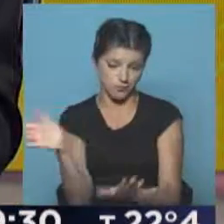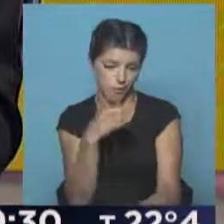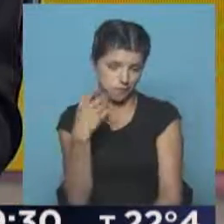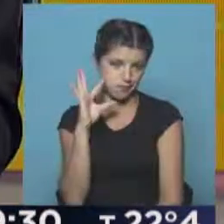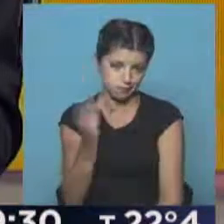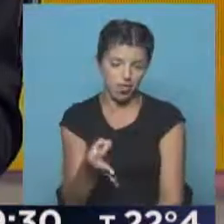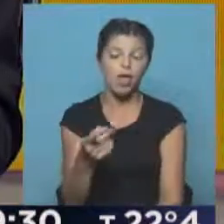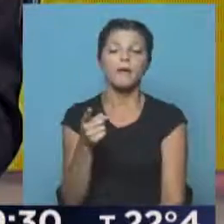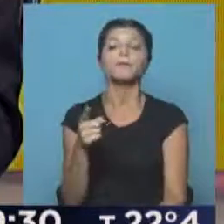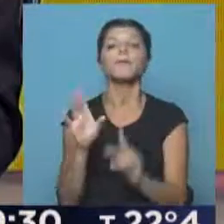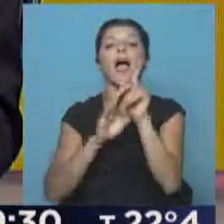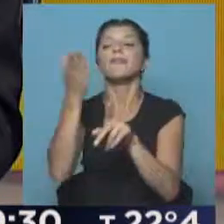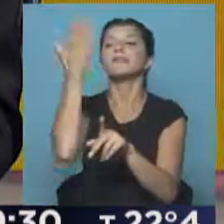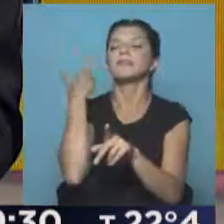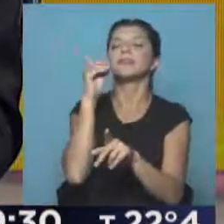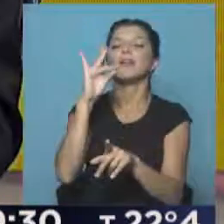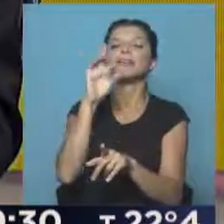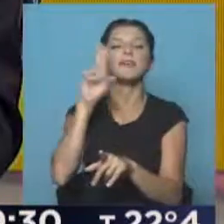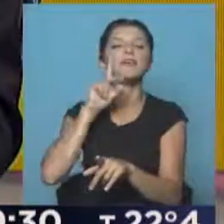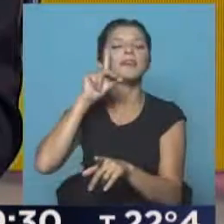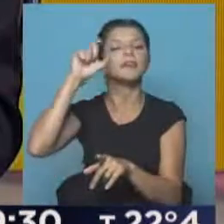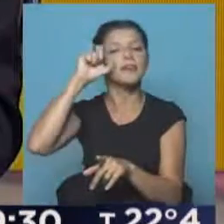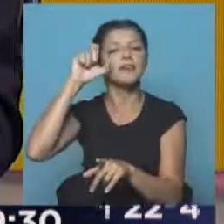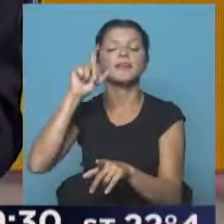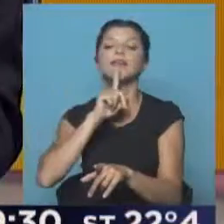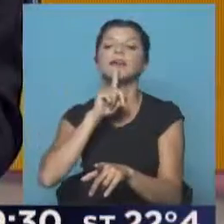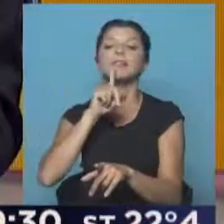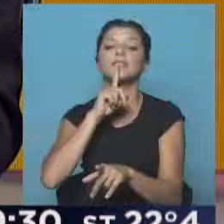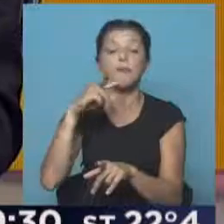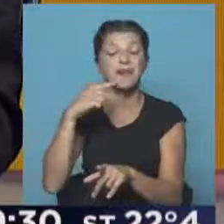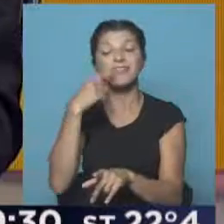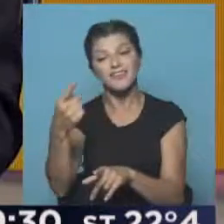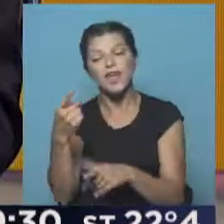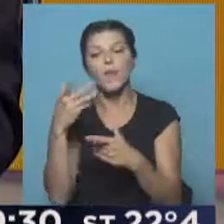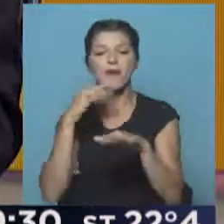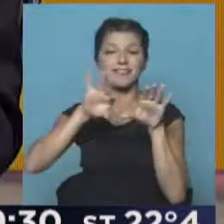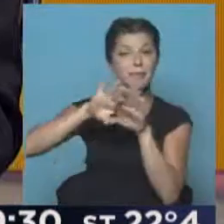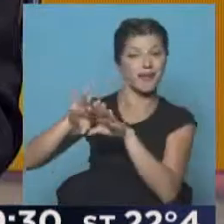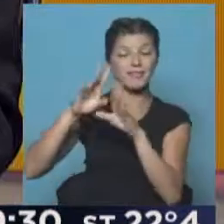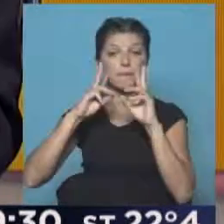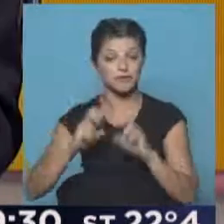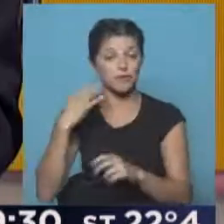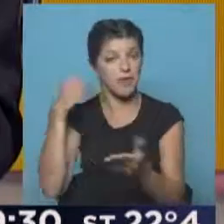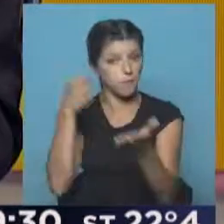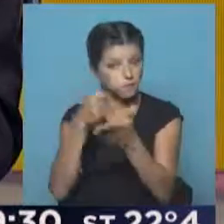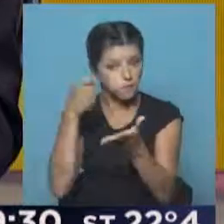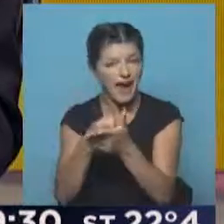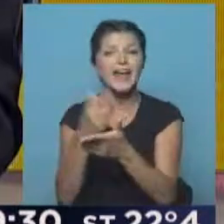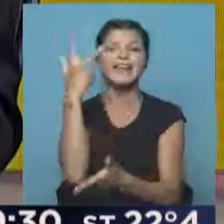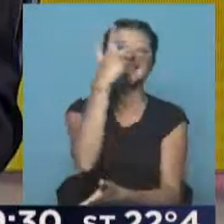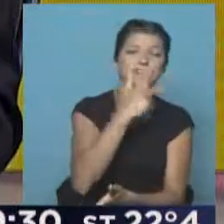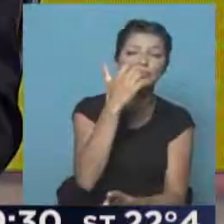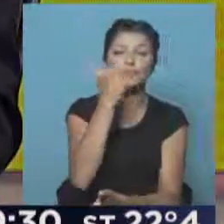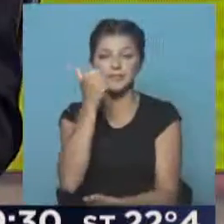algún momento DirecTV y Torneos especularon con que para poder llegar a apartarse de la causa iban a tener que pagar cerca de